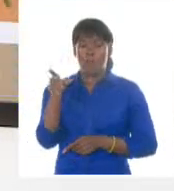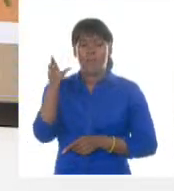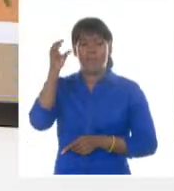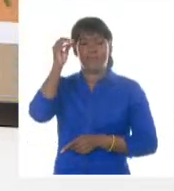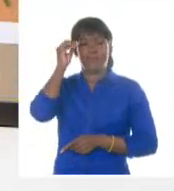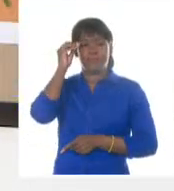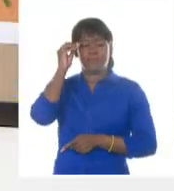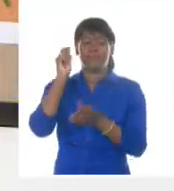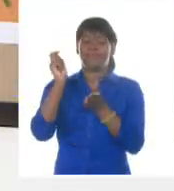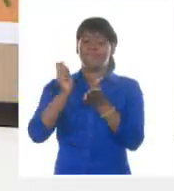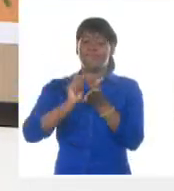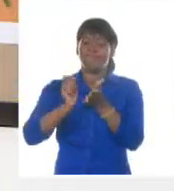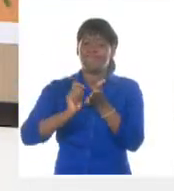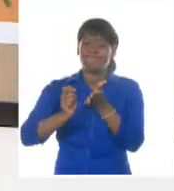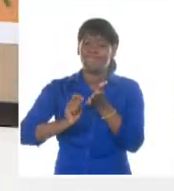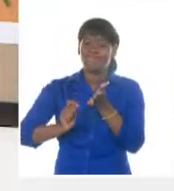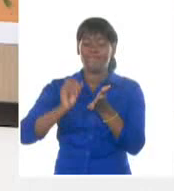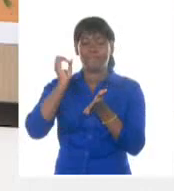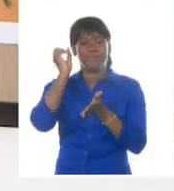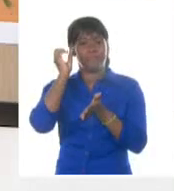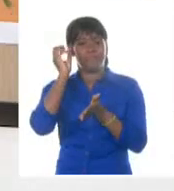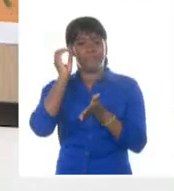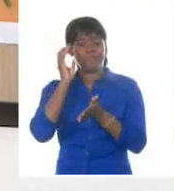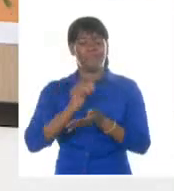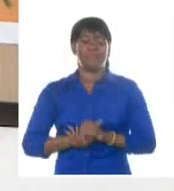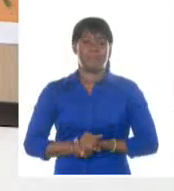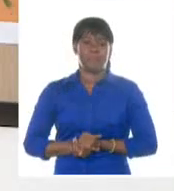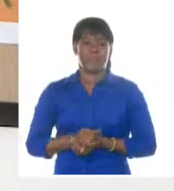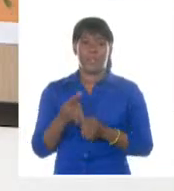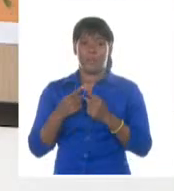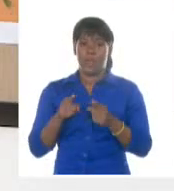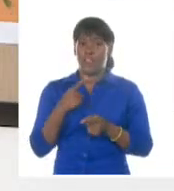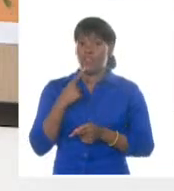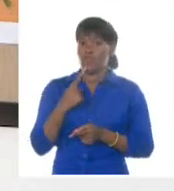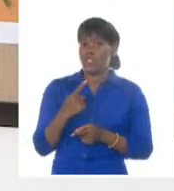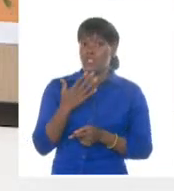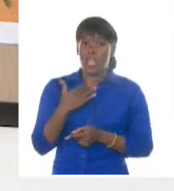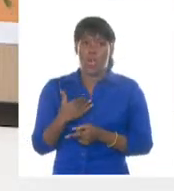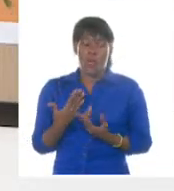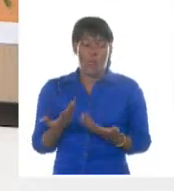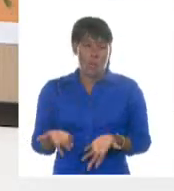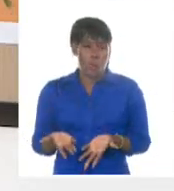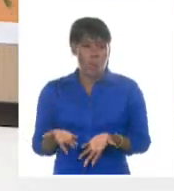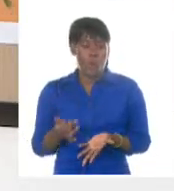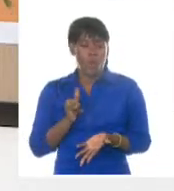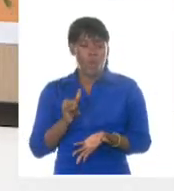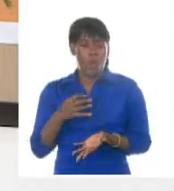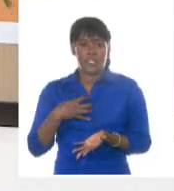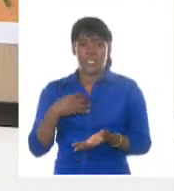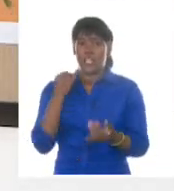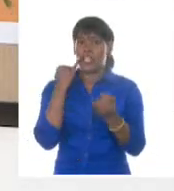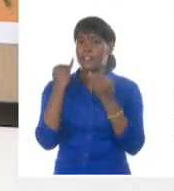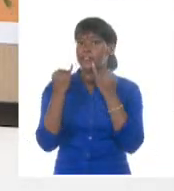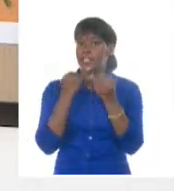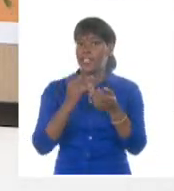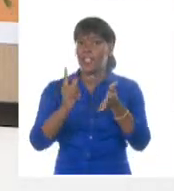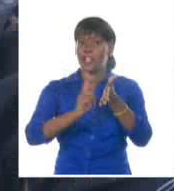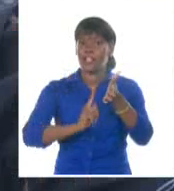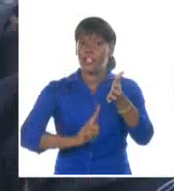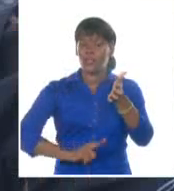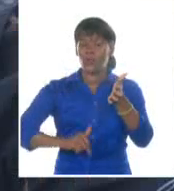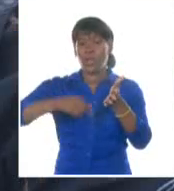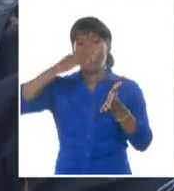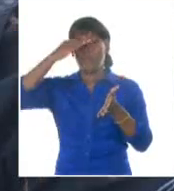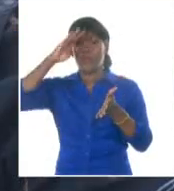su trabajo como creador, y a la vez el cómo cuánto le interesó la literatura de nuestra región a